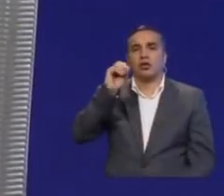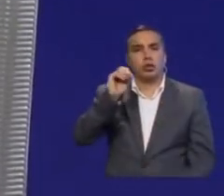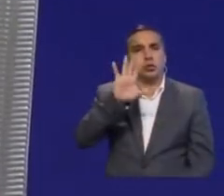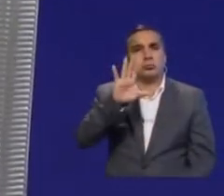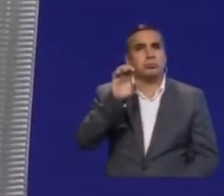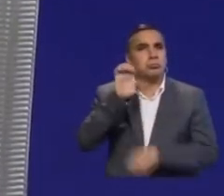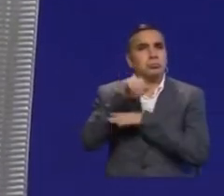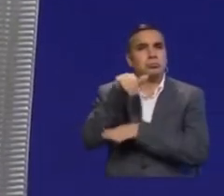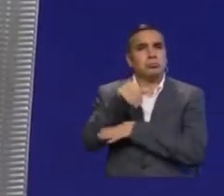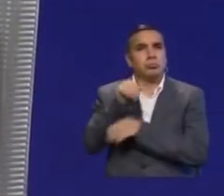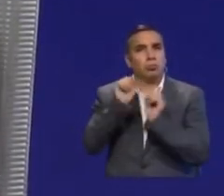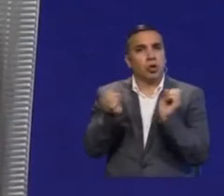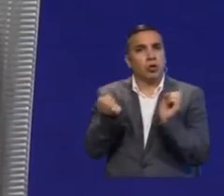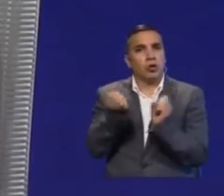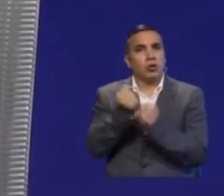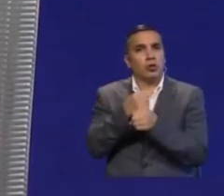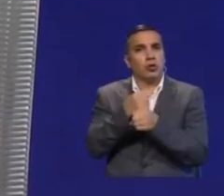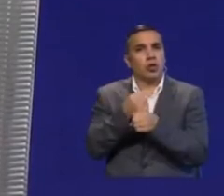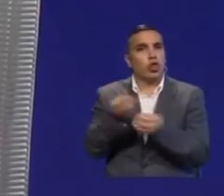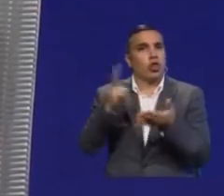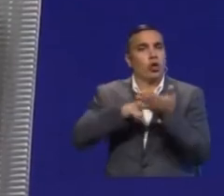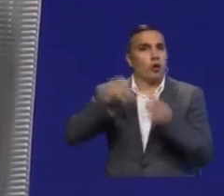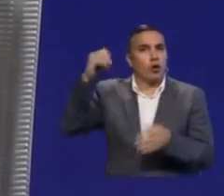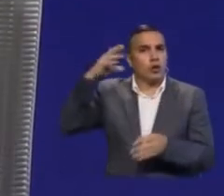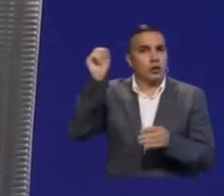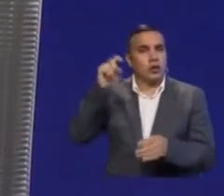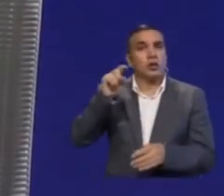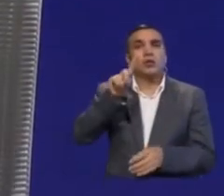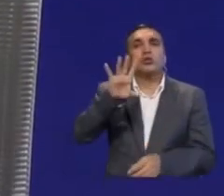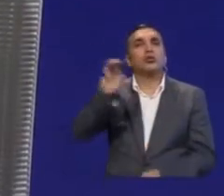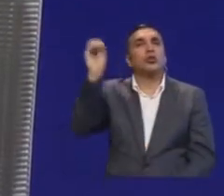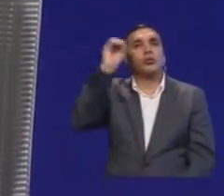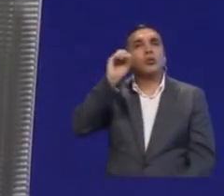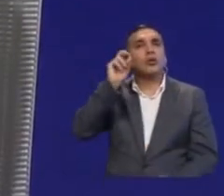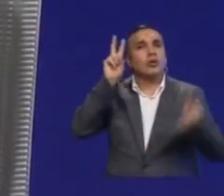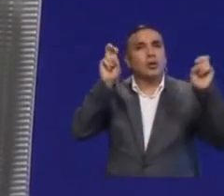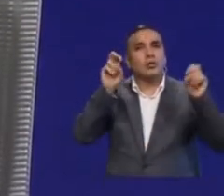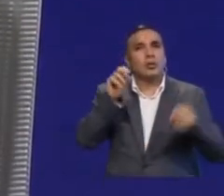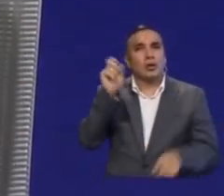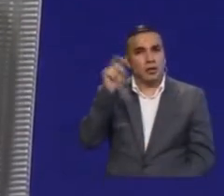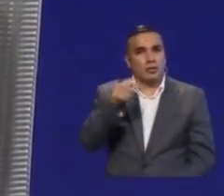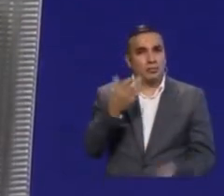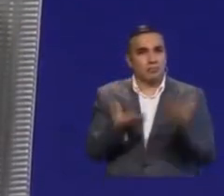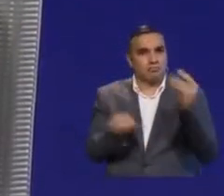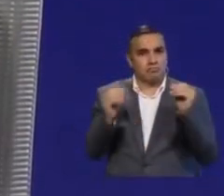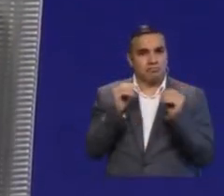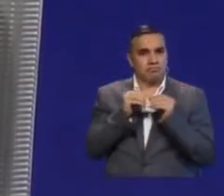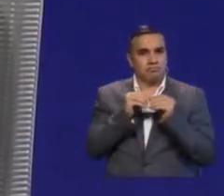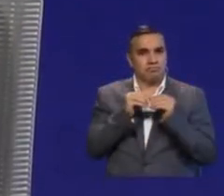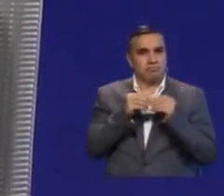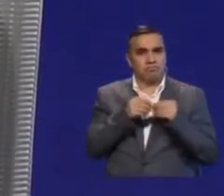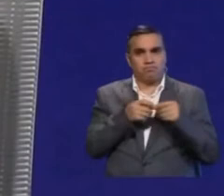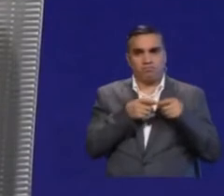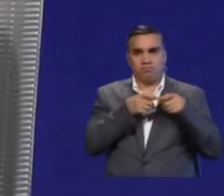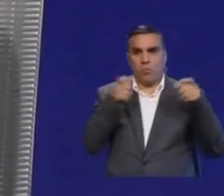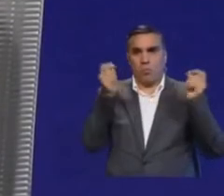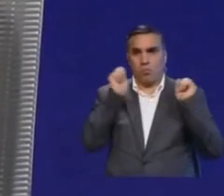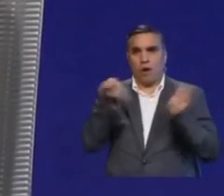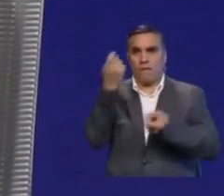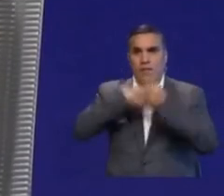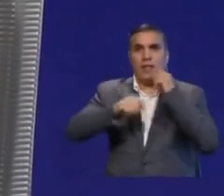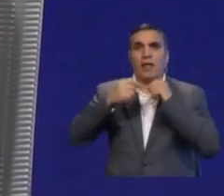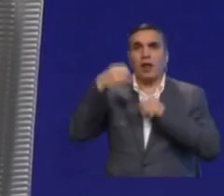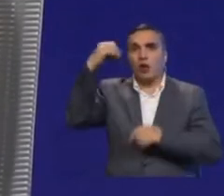Ecuador genera el doble de la energía que necesita y quiero saber su postura sobre eso. Deberíamos quizás ampliar, somos capaces de exportar